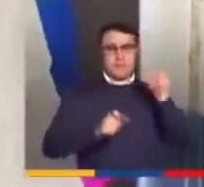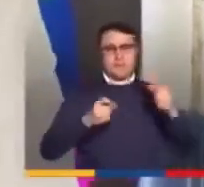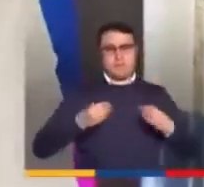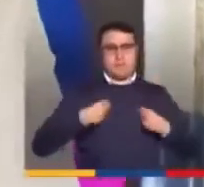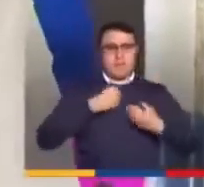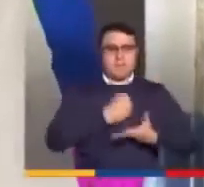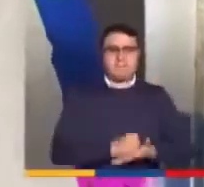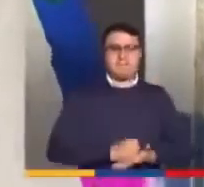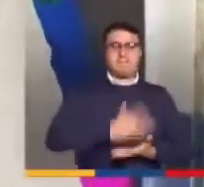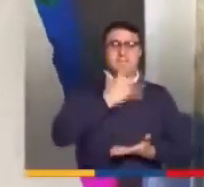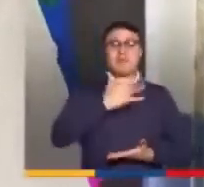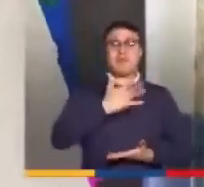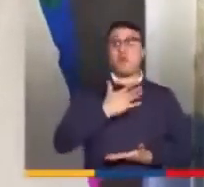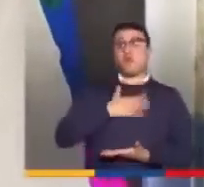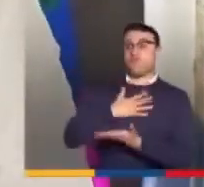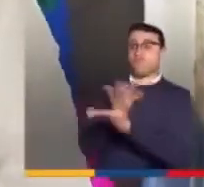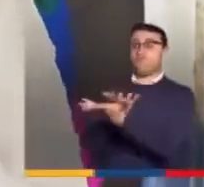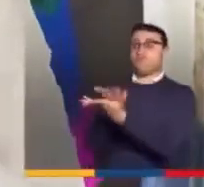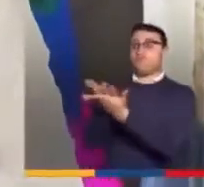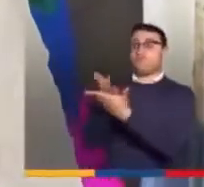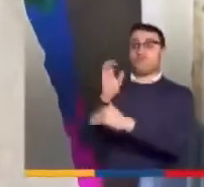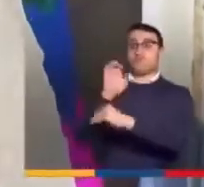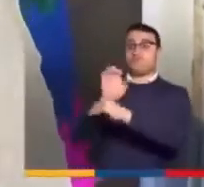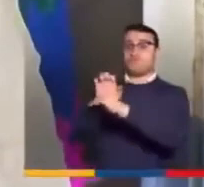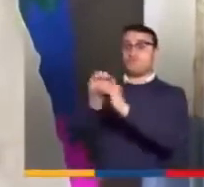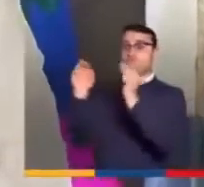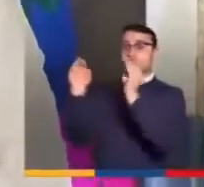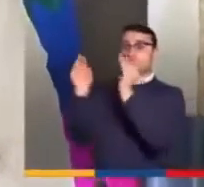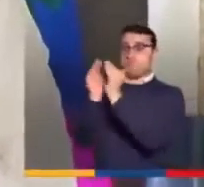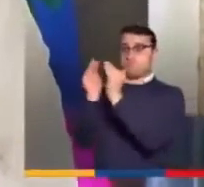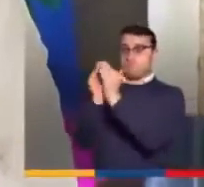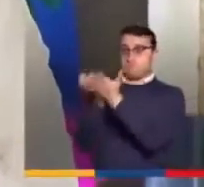Un consejo al ICBF.